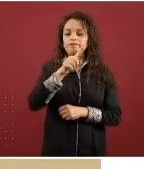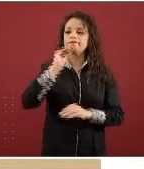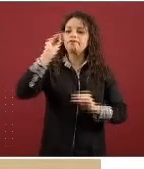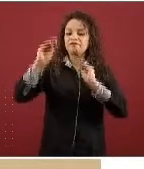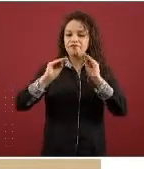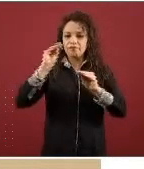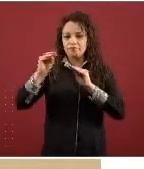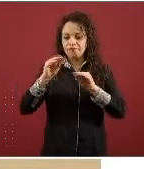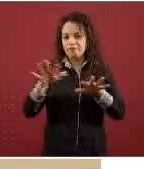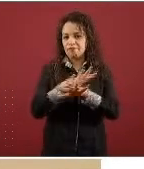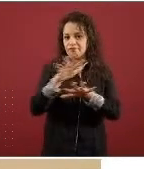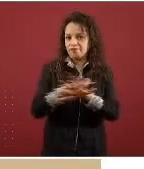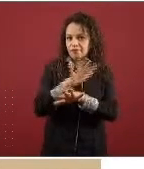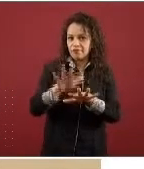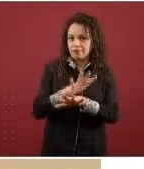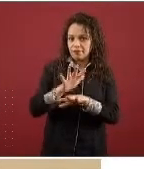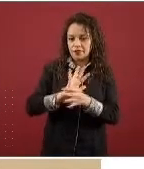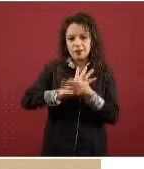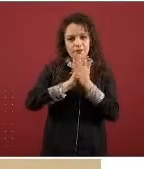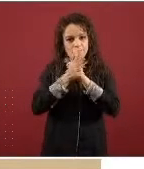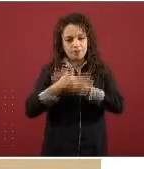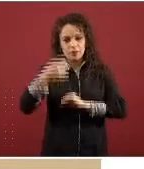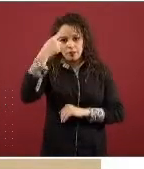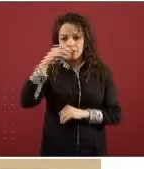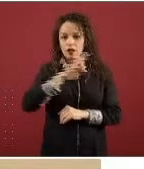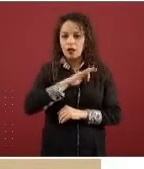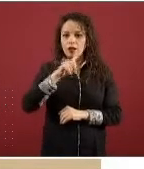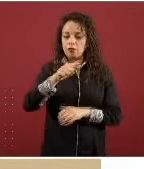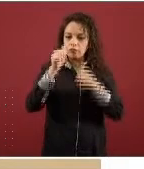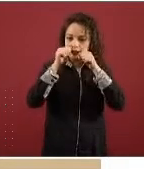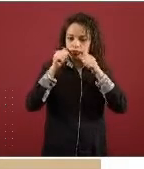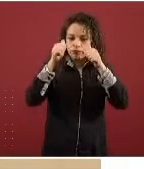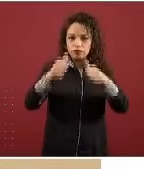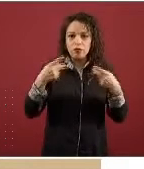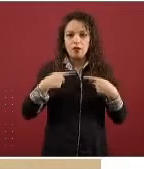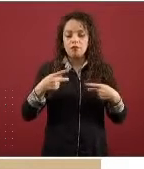reconvertir para atender personas con